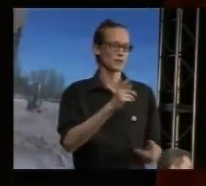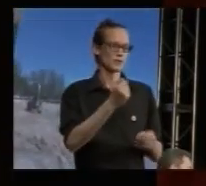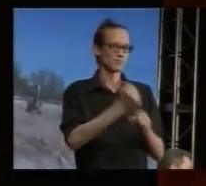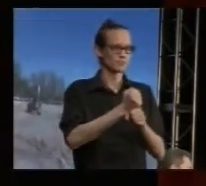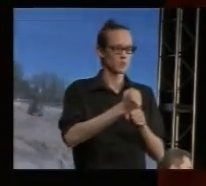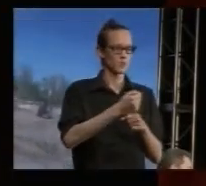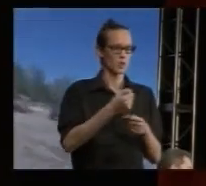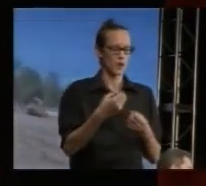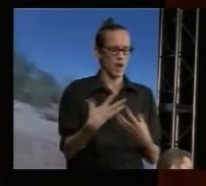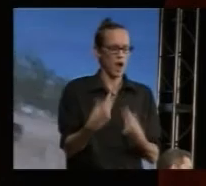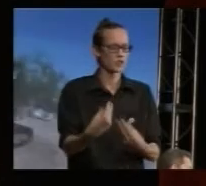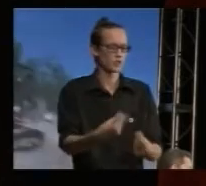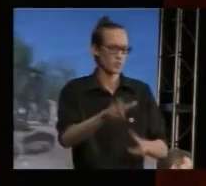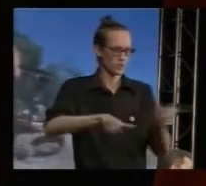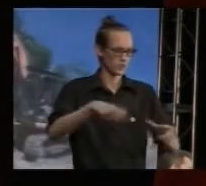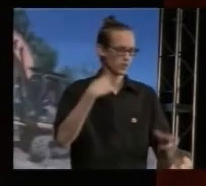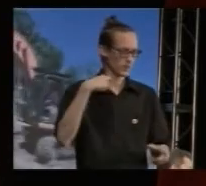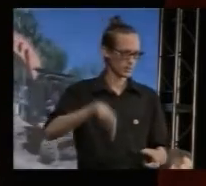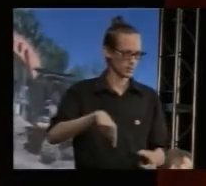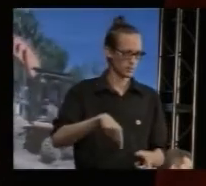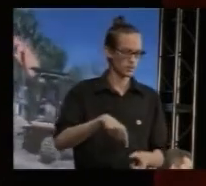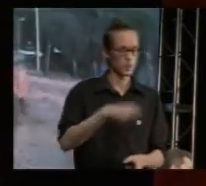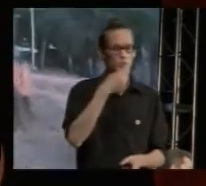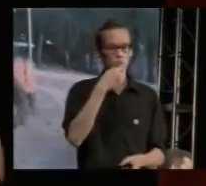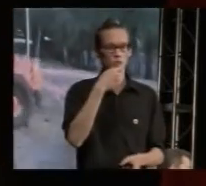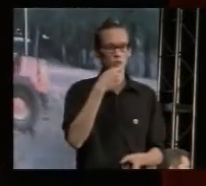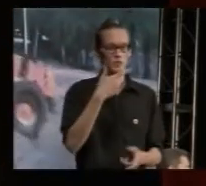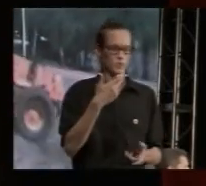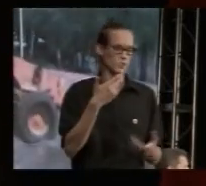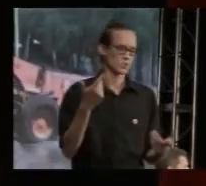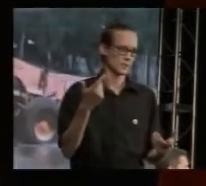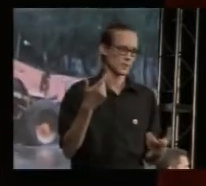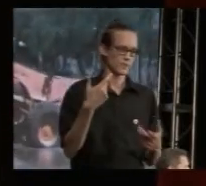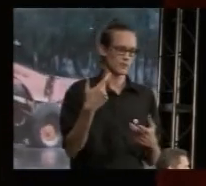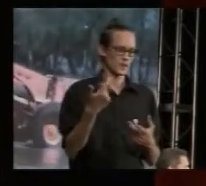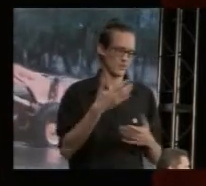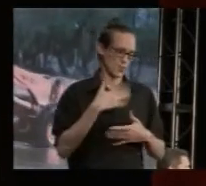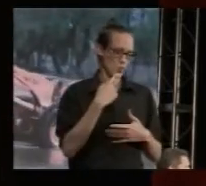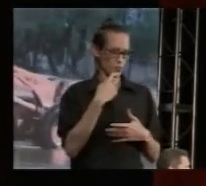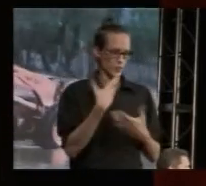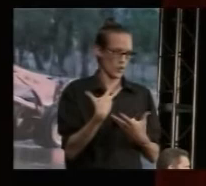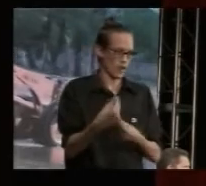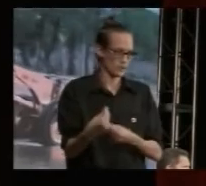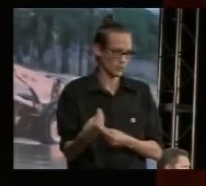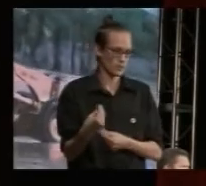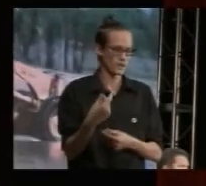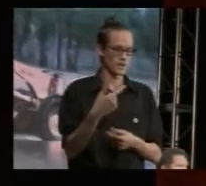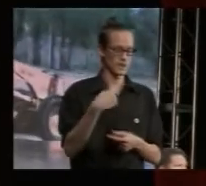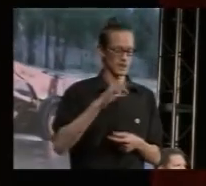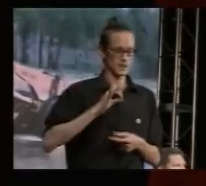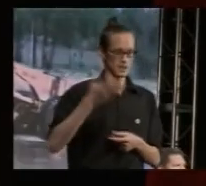trabajo que se genera. Como ejemplo puntual del brazo solidario del municipio, durante el año pasado